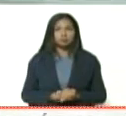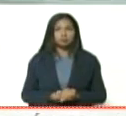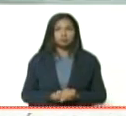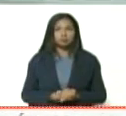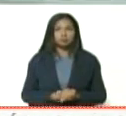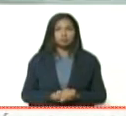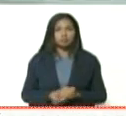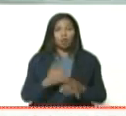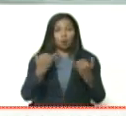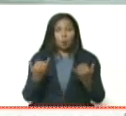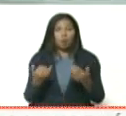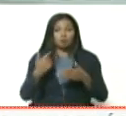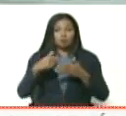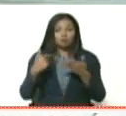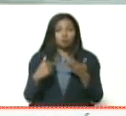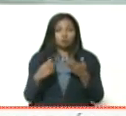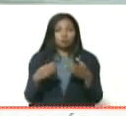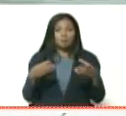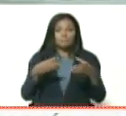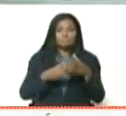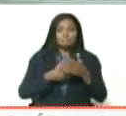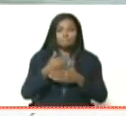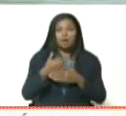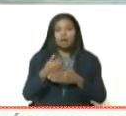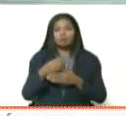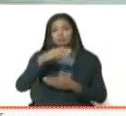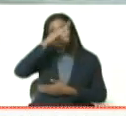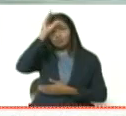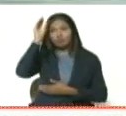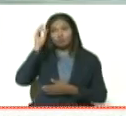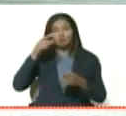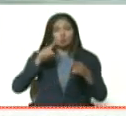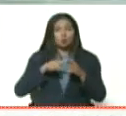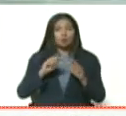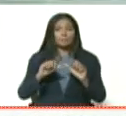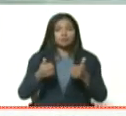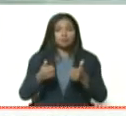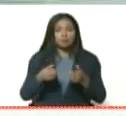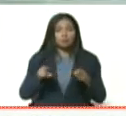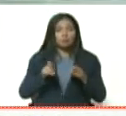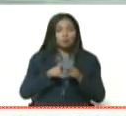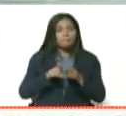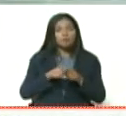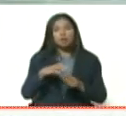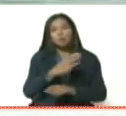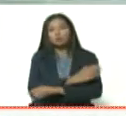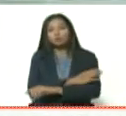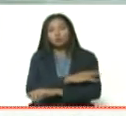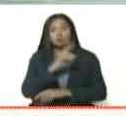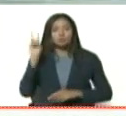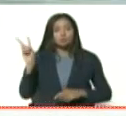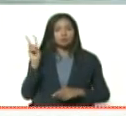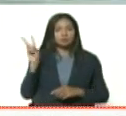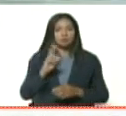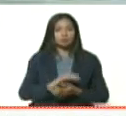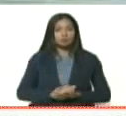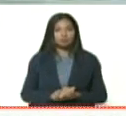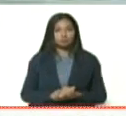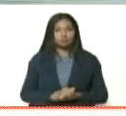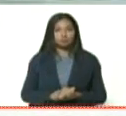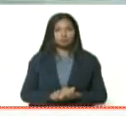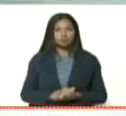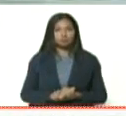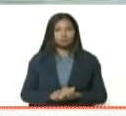Ahora, con las medidas recrudecidas de Donald Trump, propiciadas por la oposición venezolana,